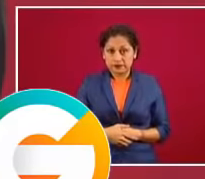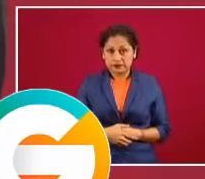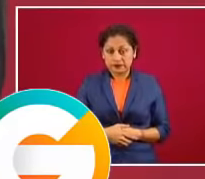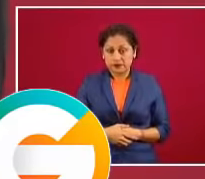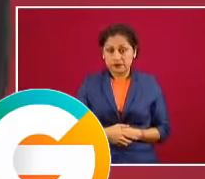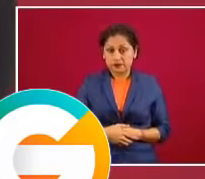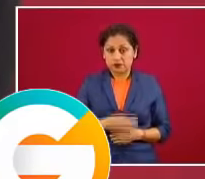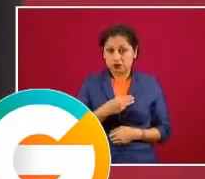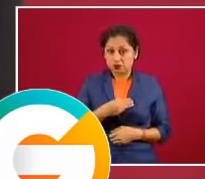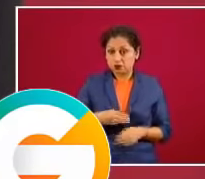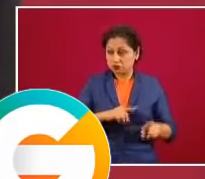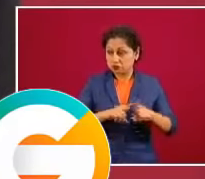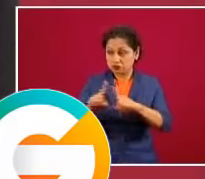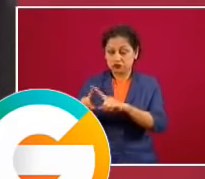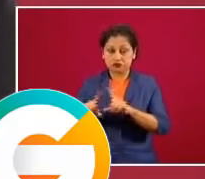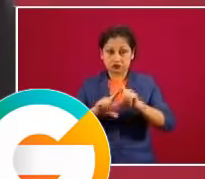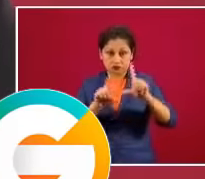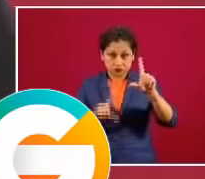Para eso,